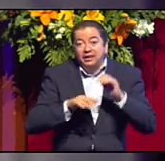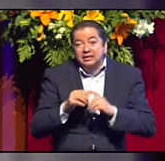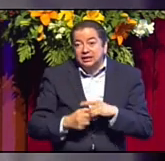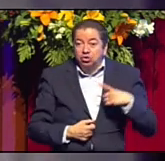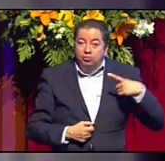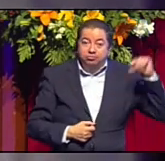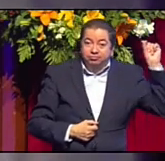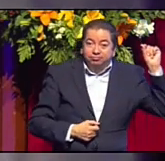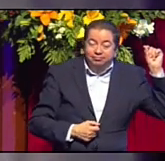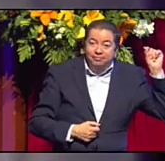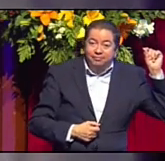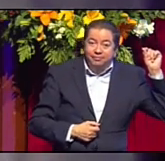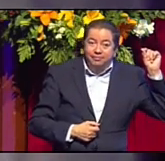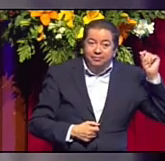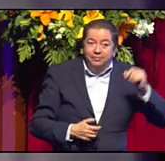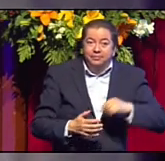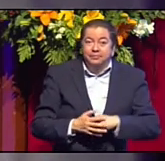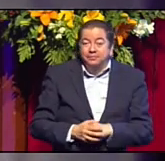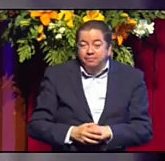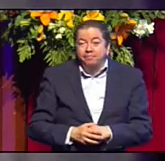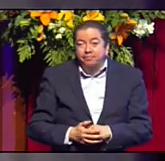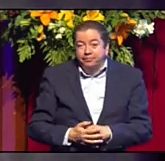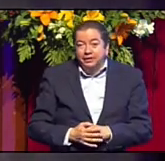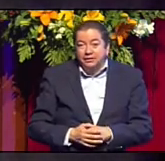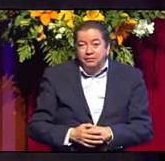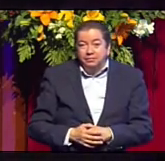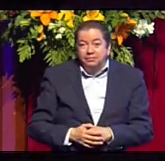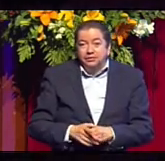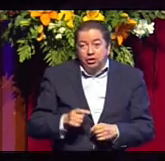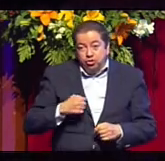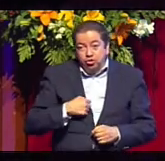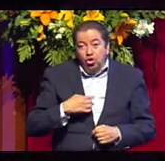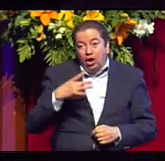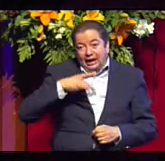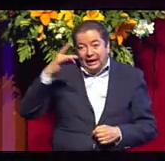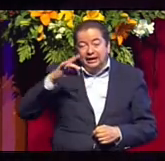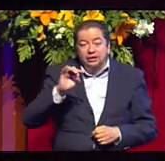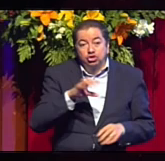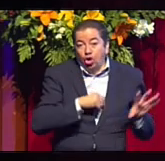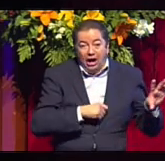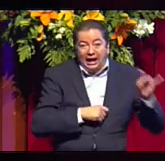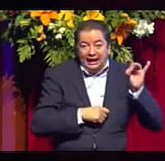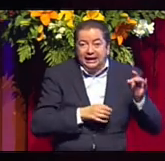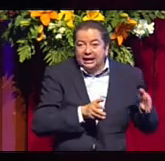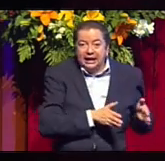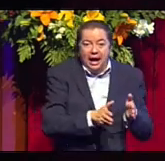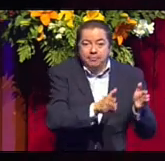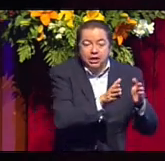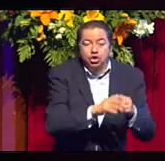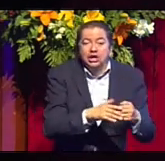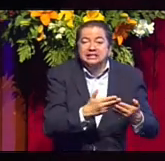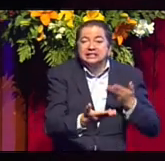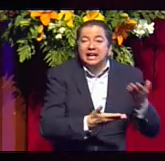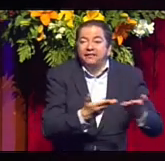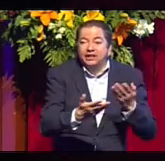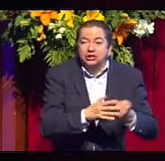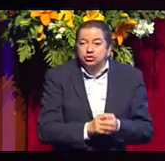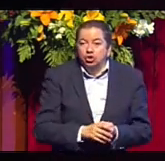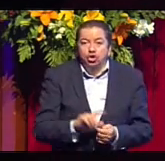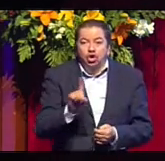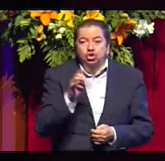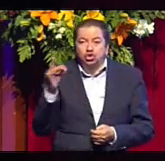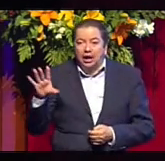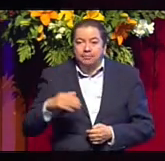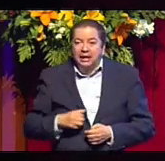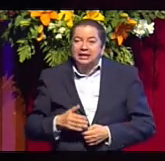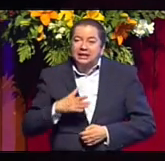ir. Pero es el camino que yo escogí, el camino de servir a los demás y sentir que mi vida no solamente está destinada a mi